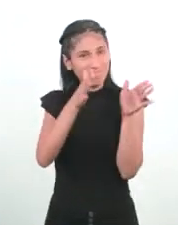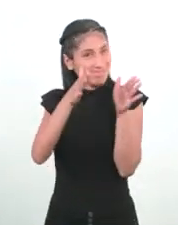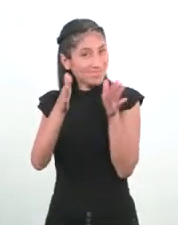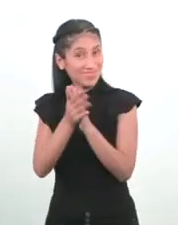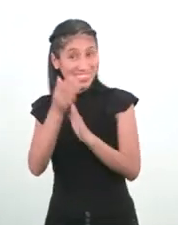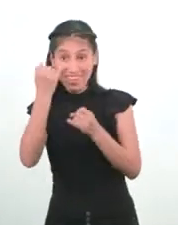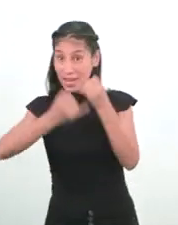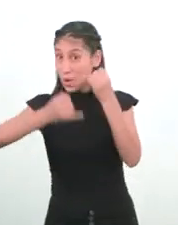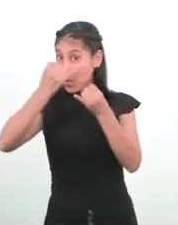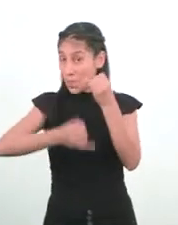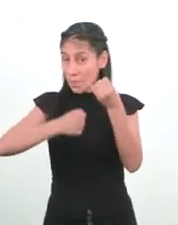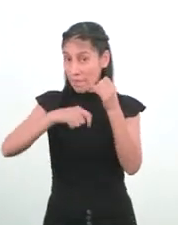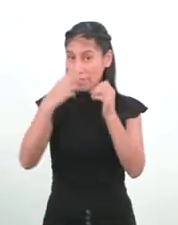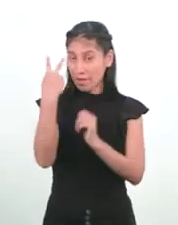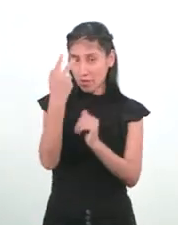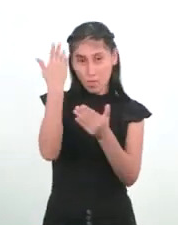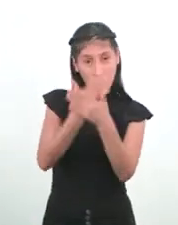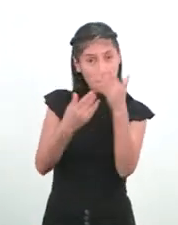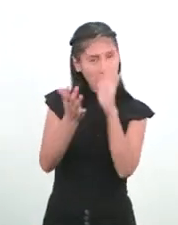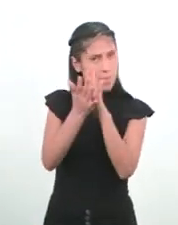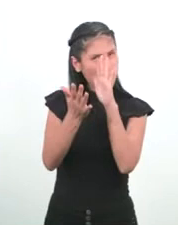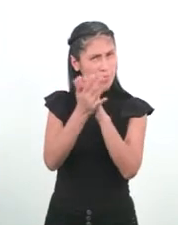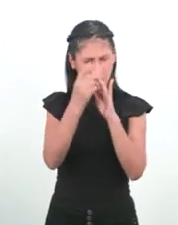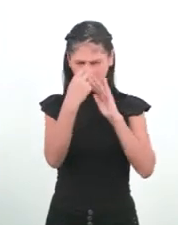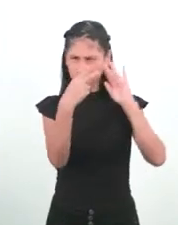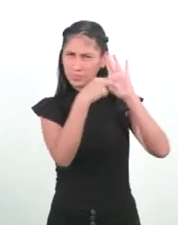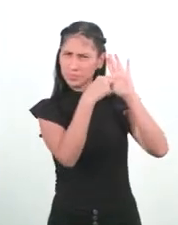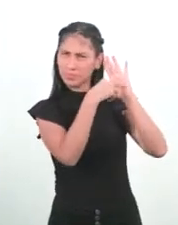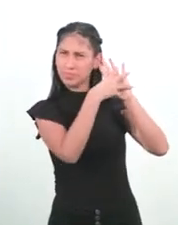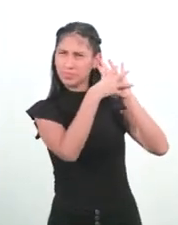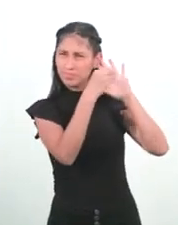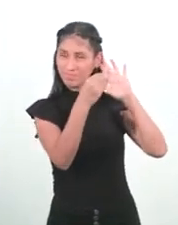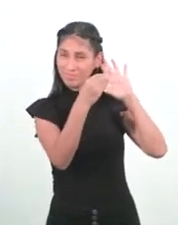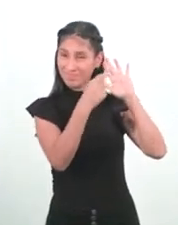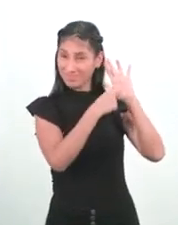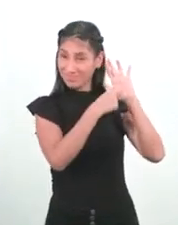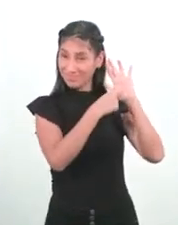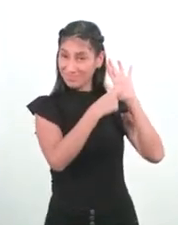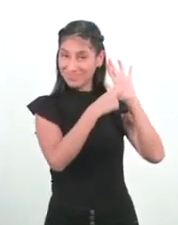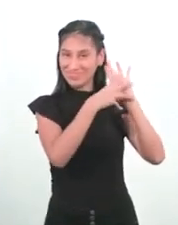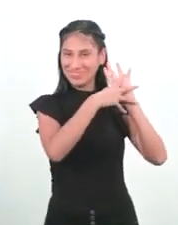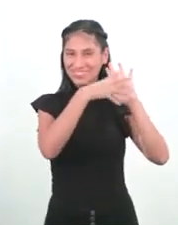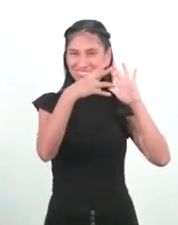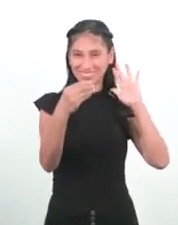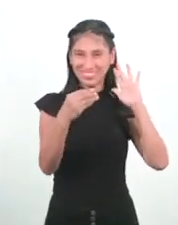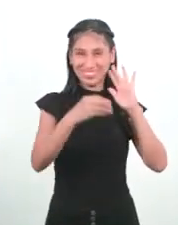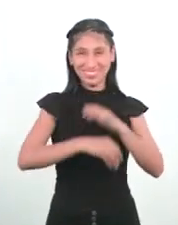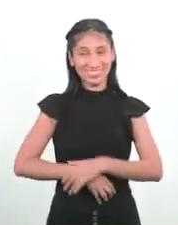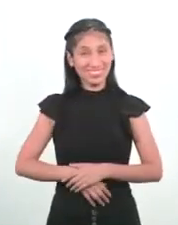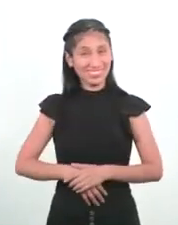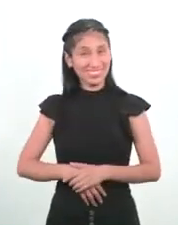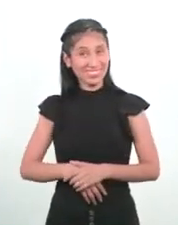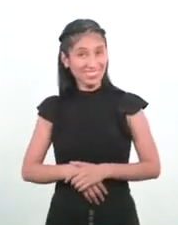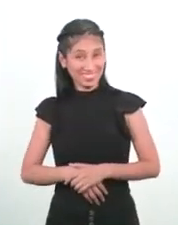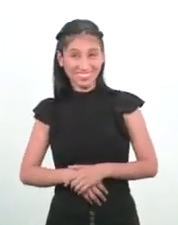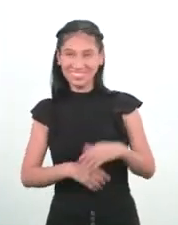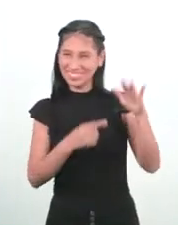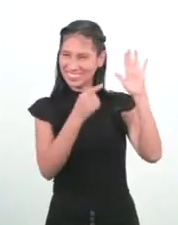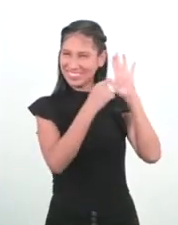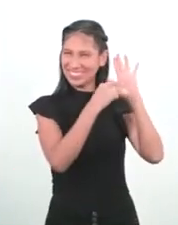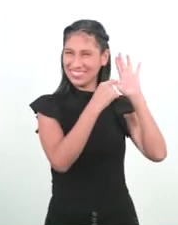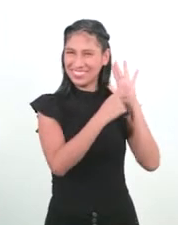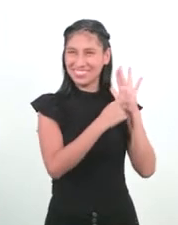parte de las 2 palmadas la vamos a hacer de la siguiente manera, mira. Pum, pum, pum, a. Pum, pum, pum,